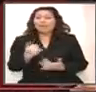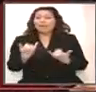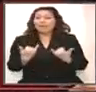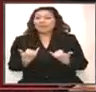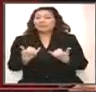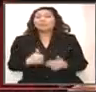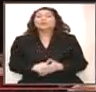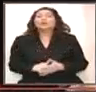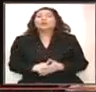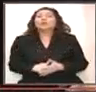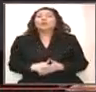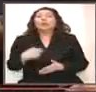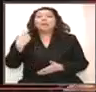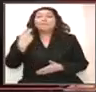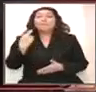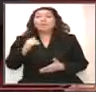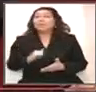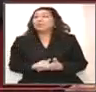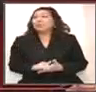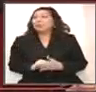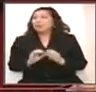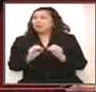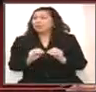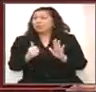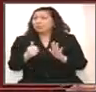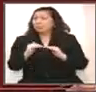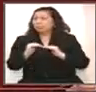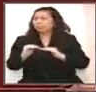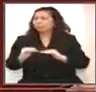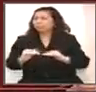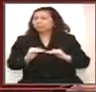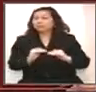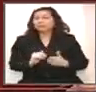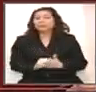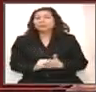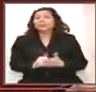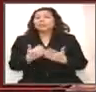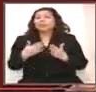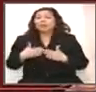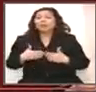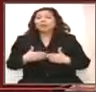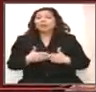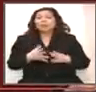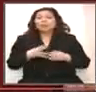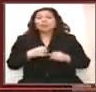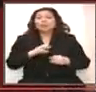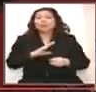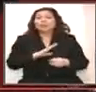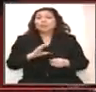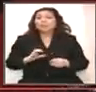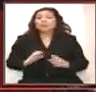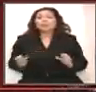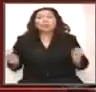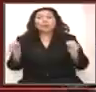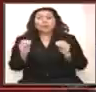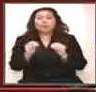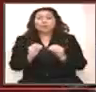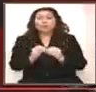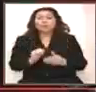efecto, la política plantea 6 lineamientos generales que orientan el accionar del Estado en su